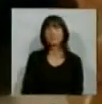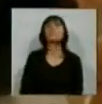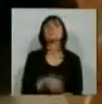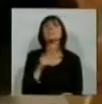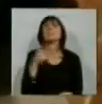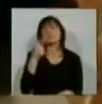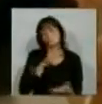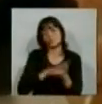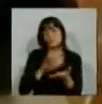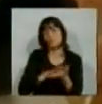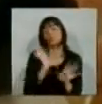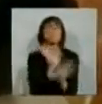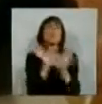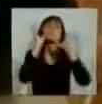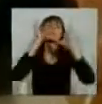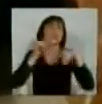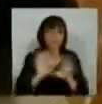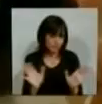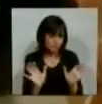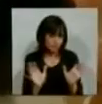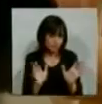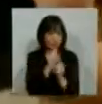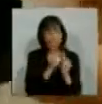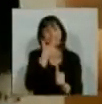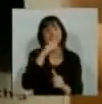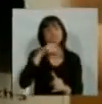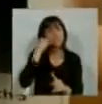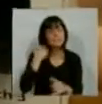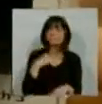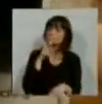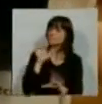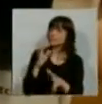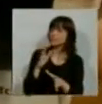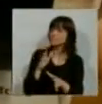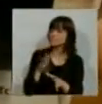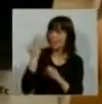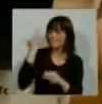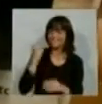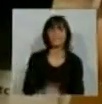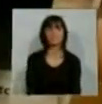tradicional. El prototipo de Sony se parece mucho, mucho a un reloj de los de antes.